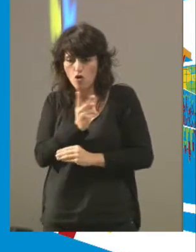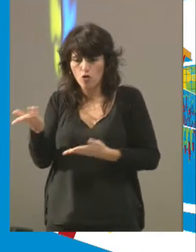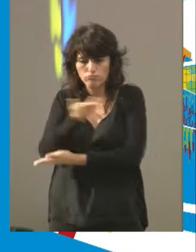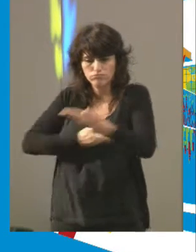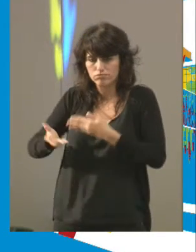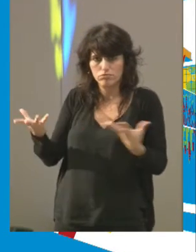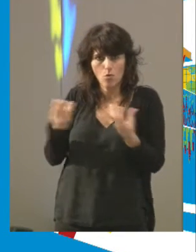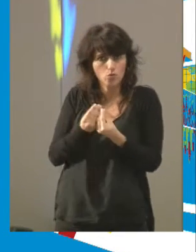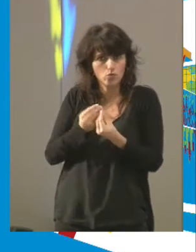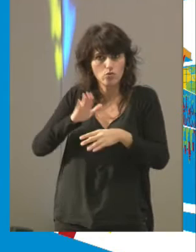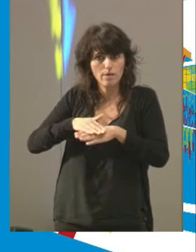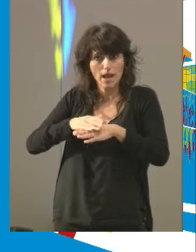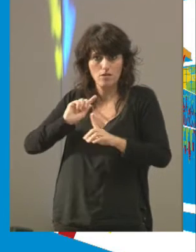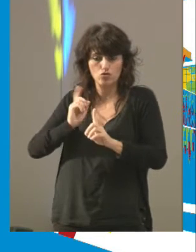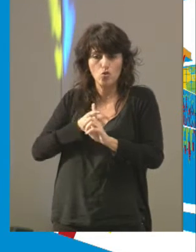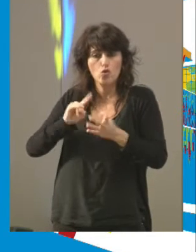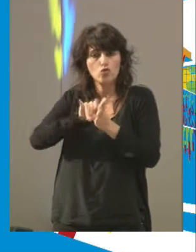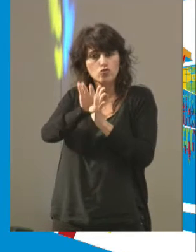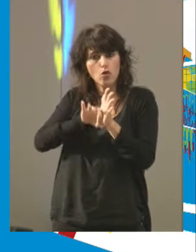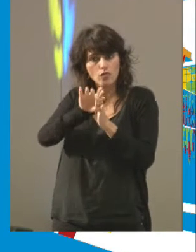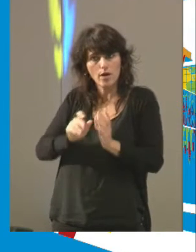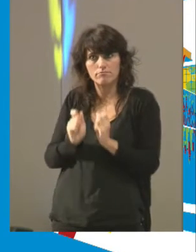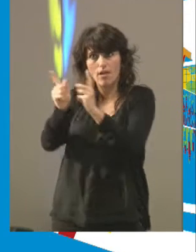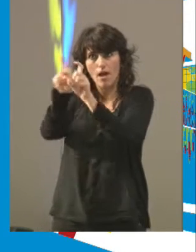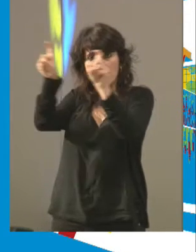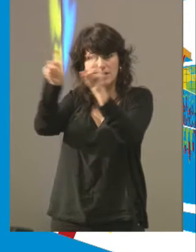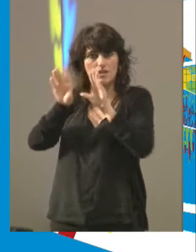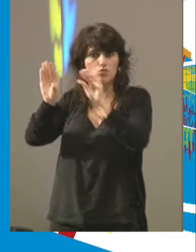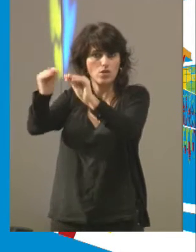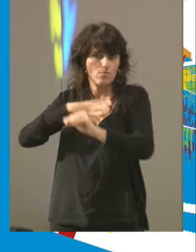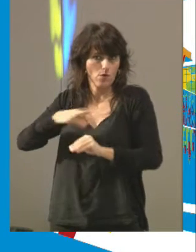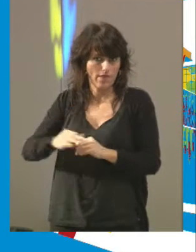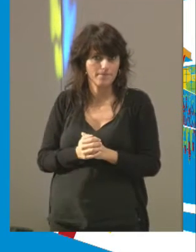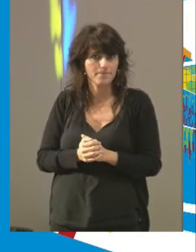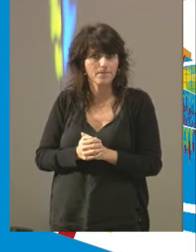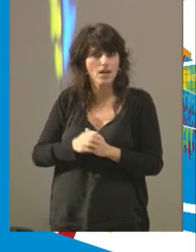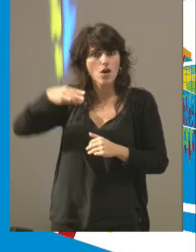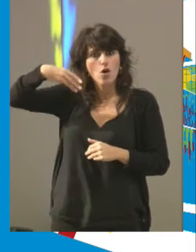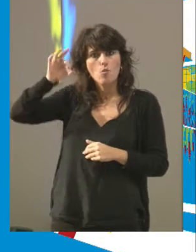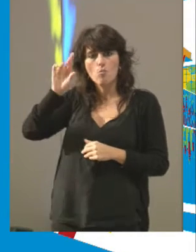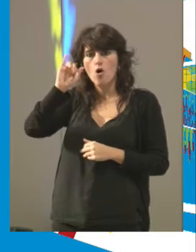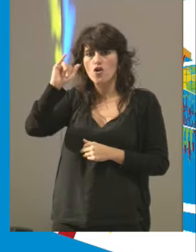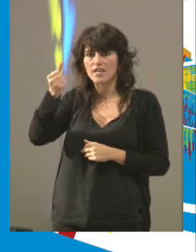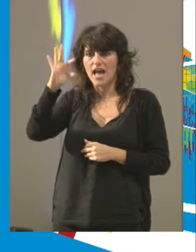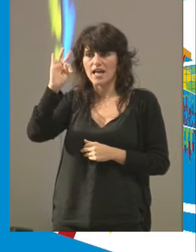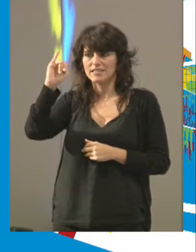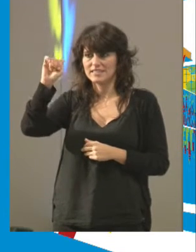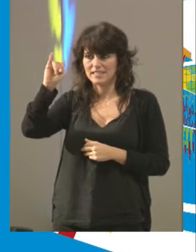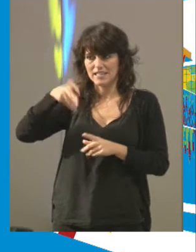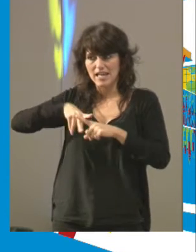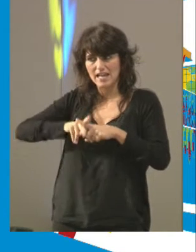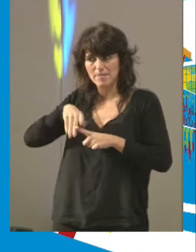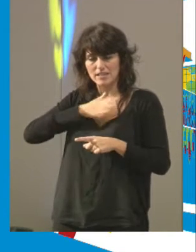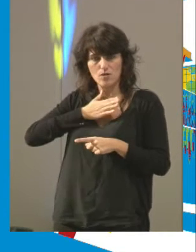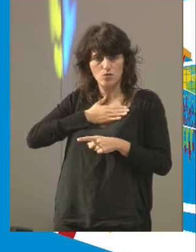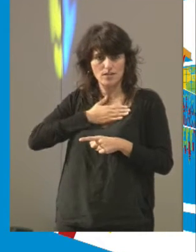una solución software que pueda ser utilizada por las empresas. Y ahí nació Moriarty. Moriarty es nuestra herramienta. Es decir, ¿por qué elegimos Moriarty?